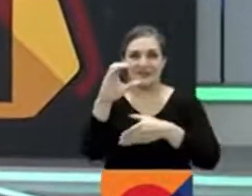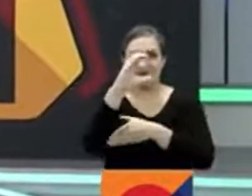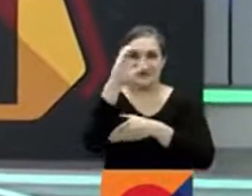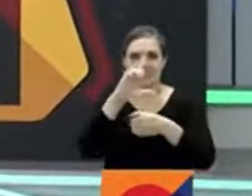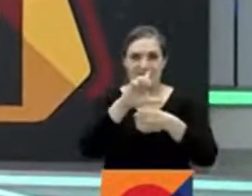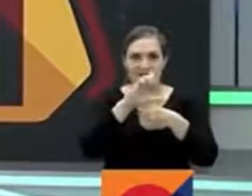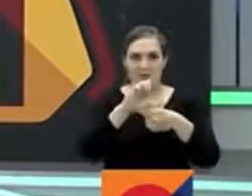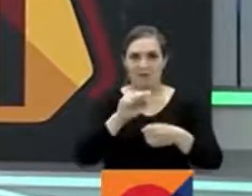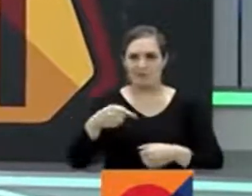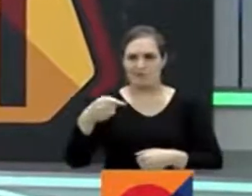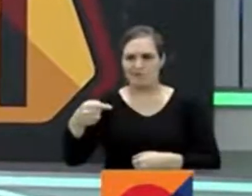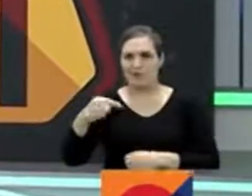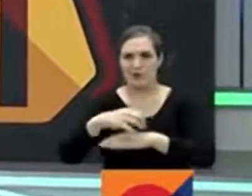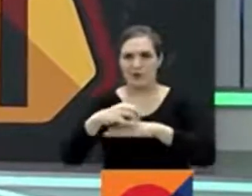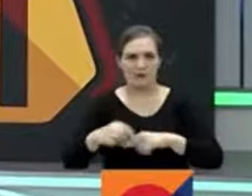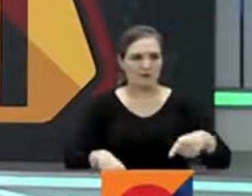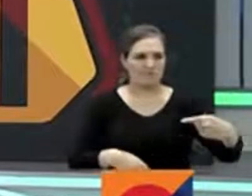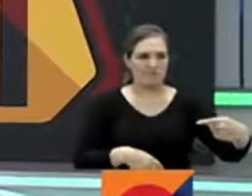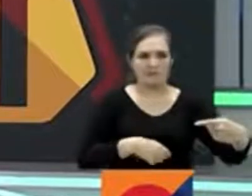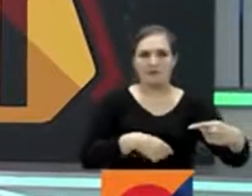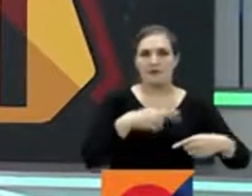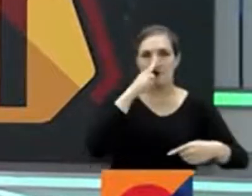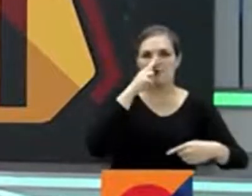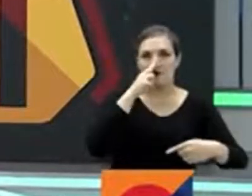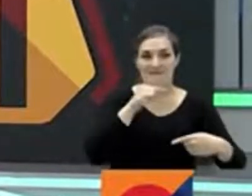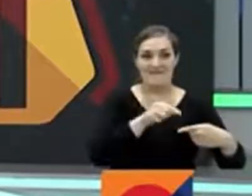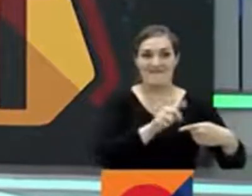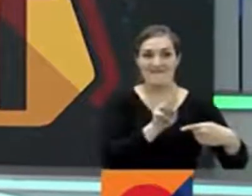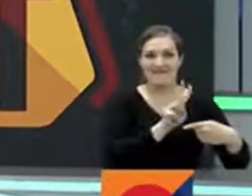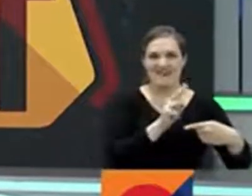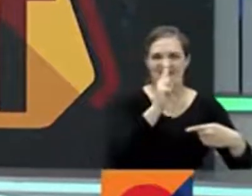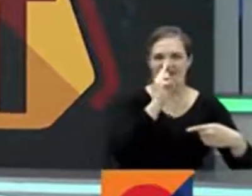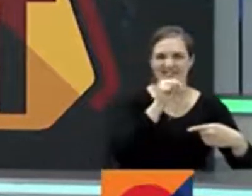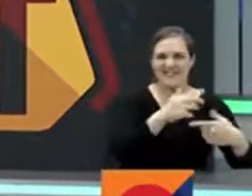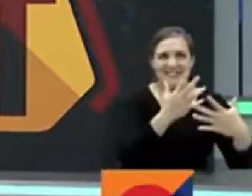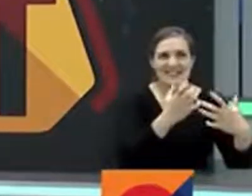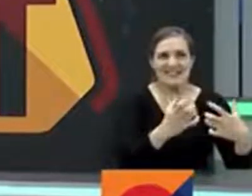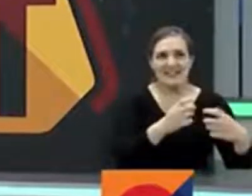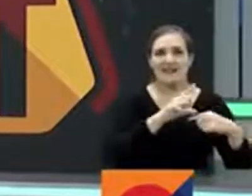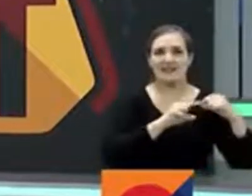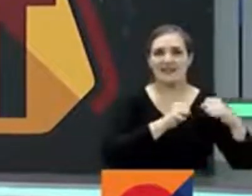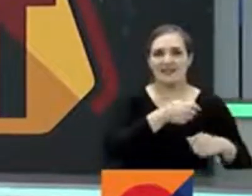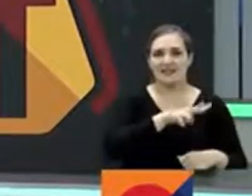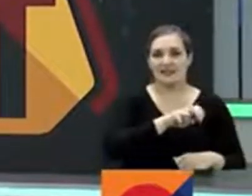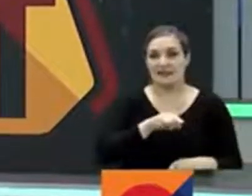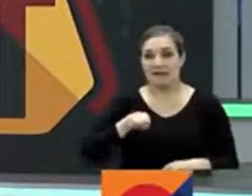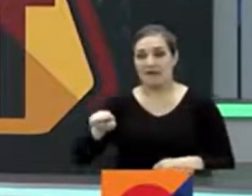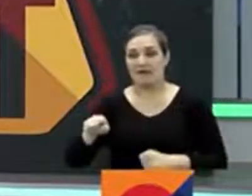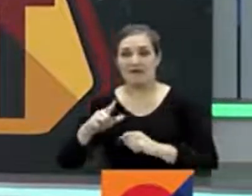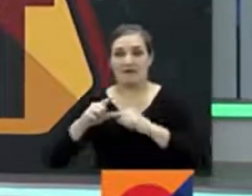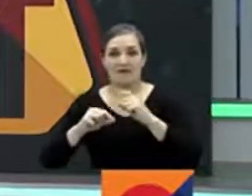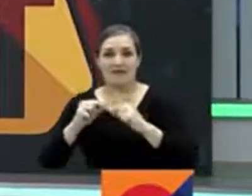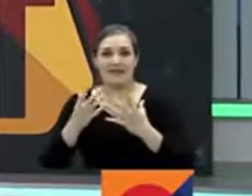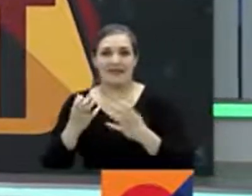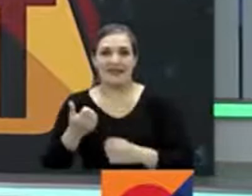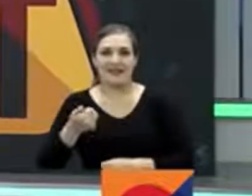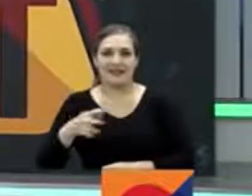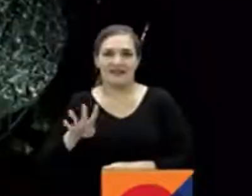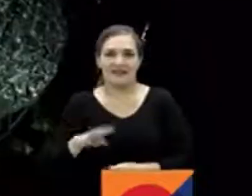Tolima frente a Nacional este miércoles. Los verdes quieren la estrella 17, mientras el Vinotinto y Oro buscan su estrella número